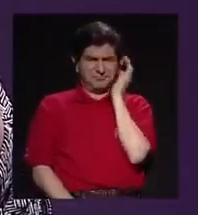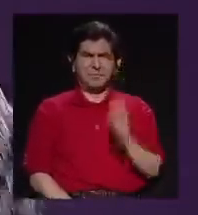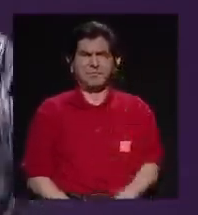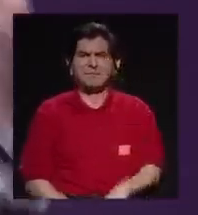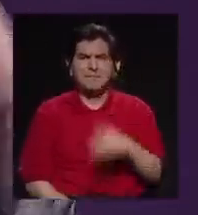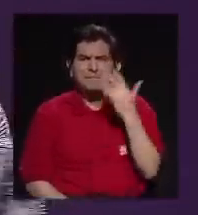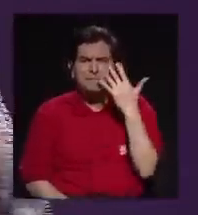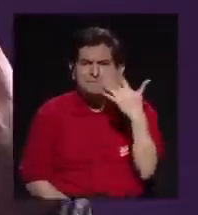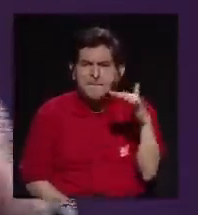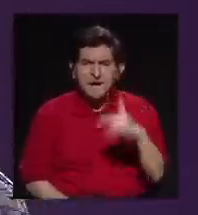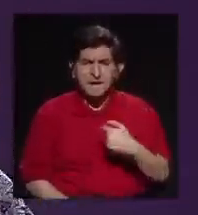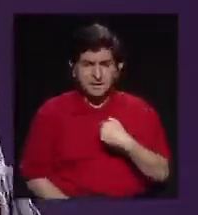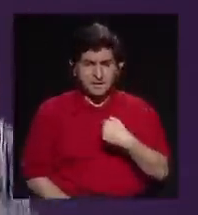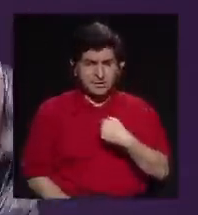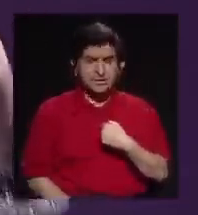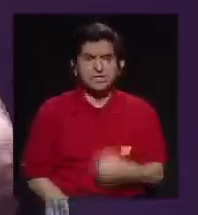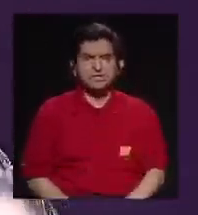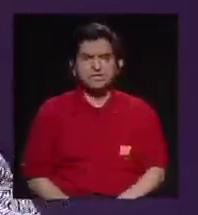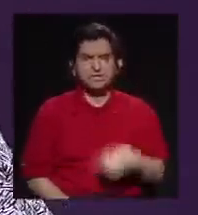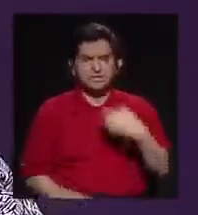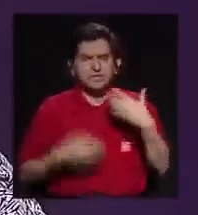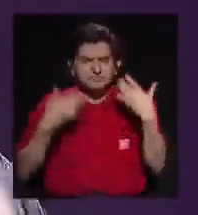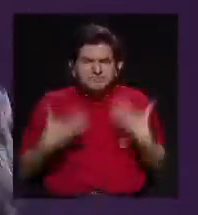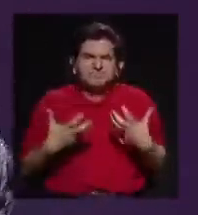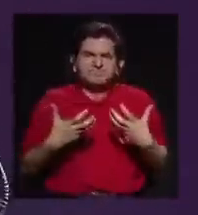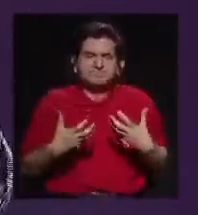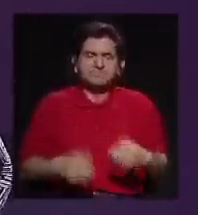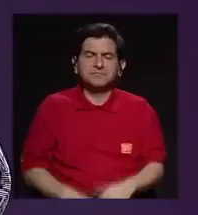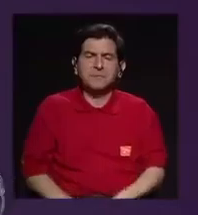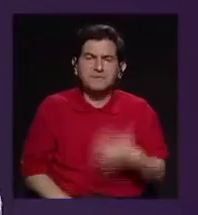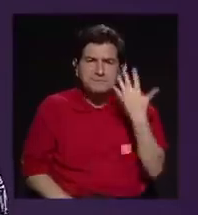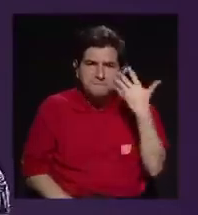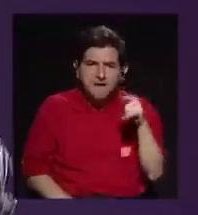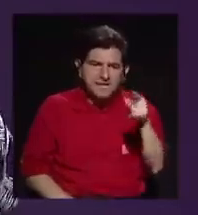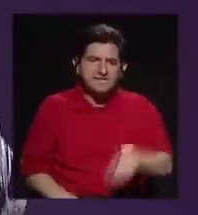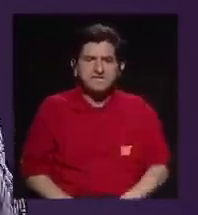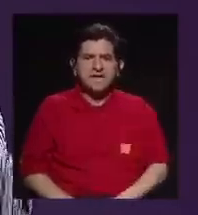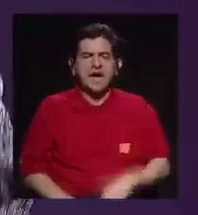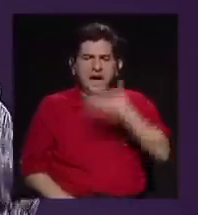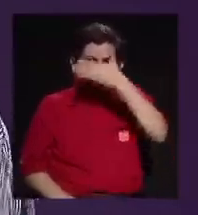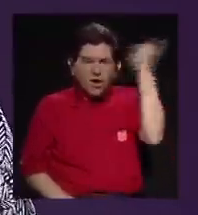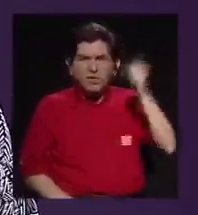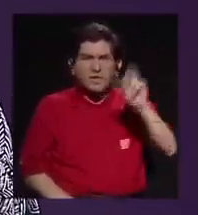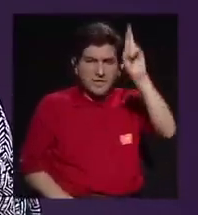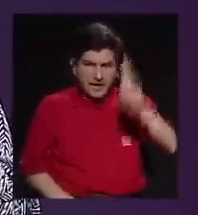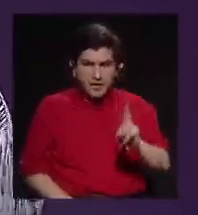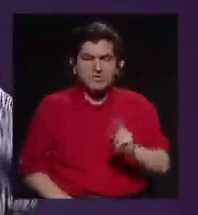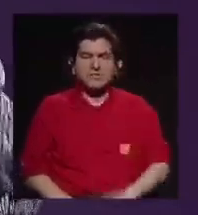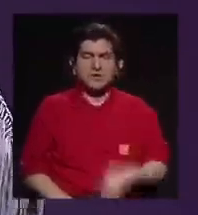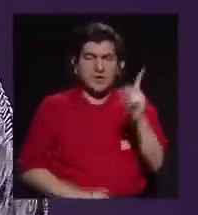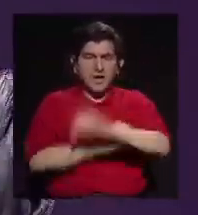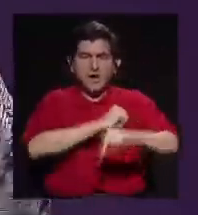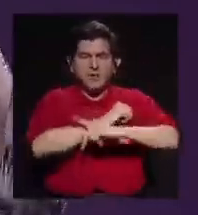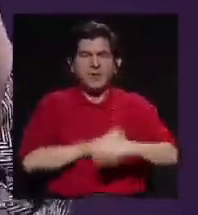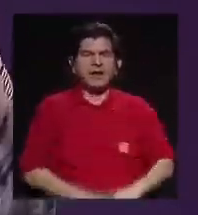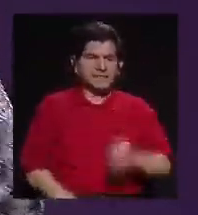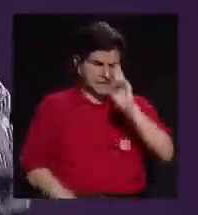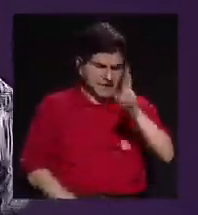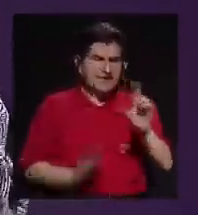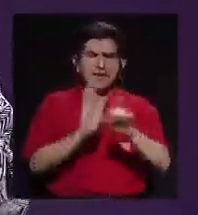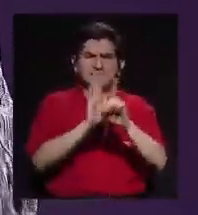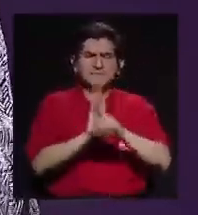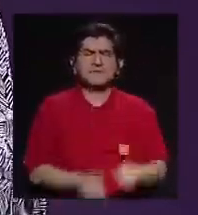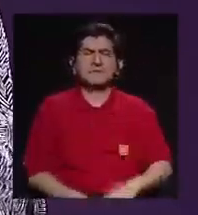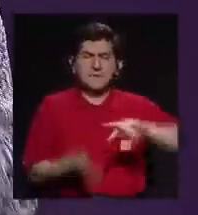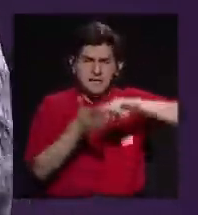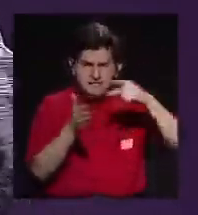pareciera incluso, y aquí me sale lo abogada, ¿verdad? Pareciera que se olvida que Costa Rica es un Estado de Derecho y que eso implica